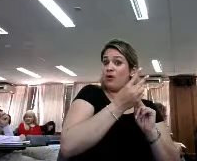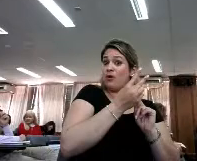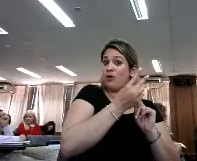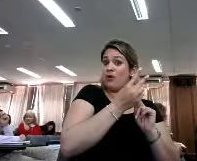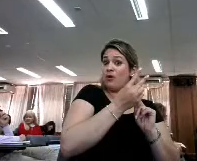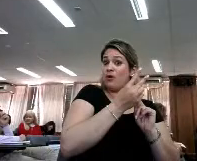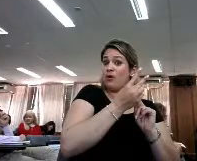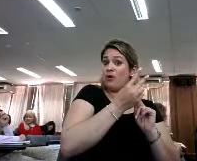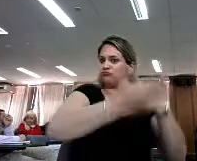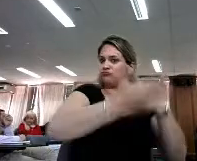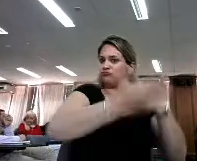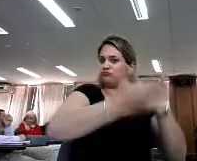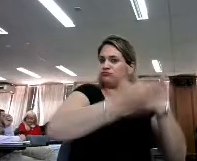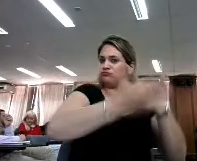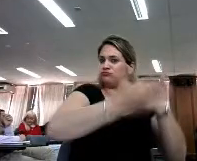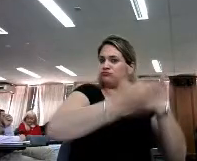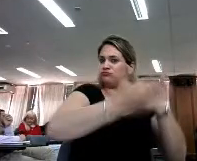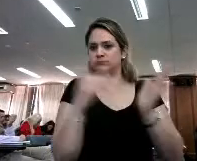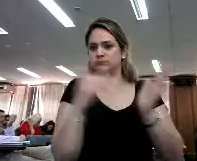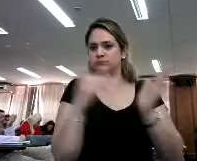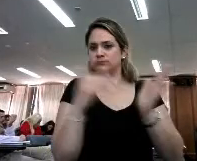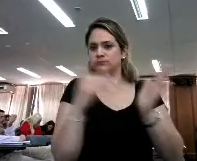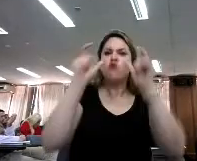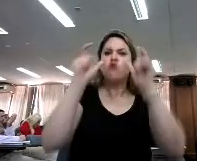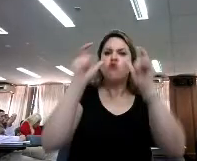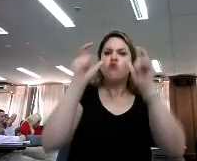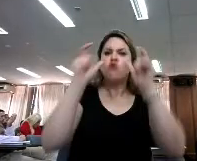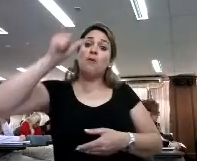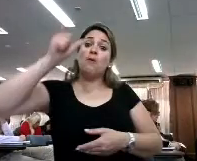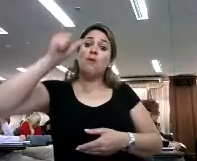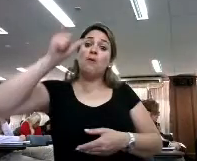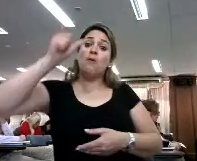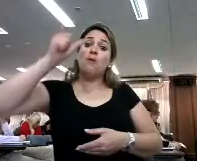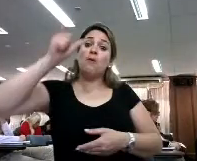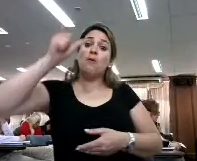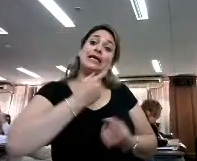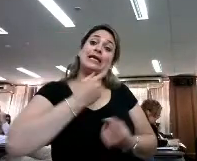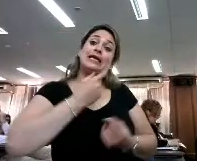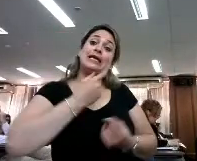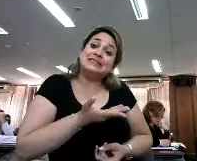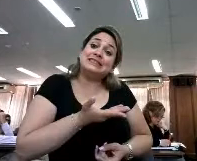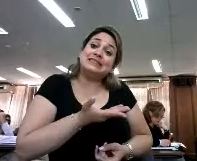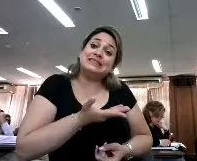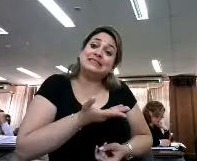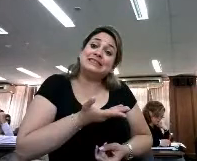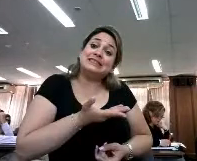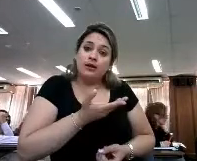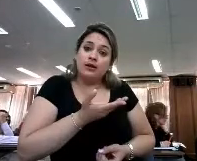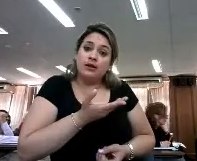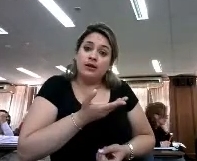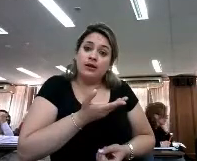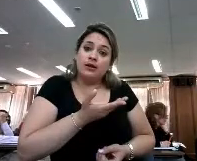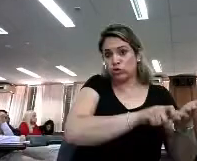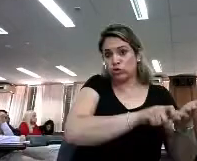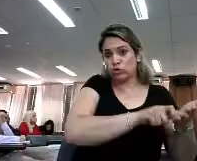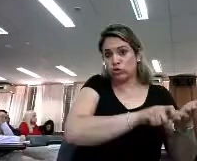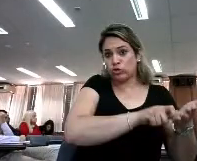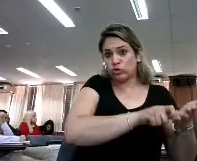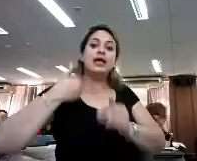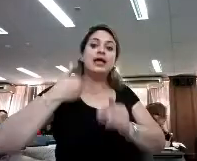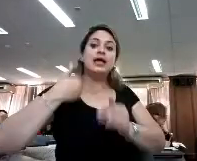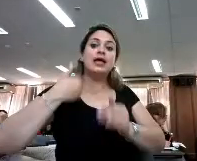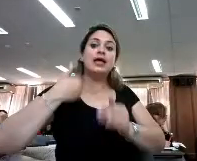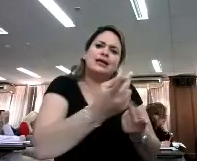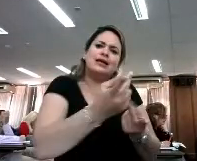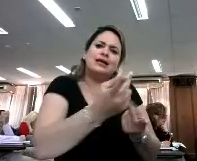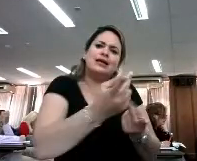Control. Pero ¿y qué pasa con los usuarios? ¿Qué pasa cuando yo necesito acceder a una obra, como nosotros, como